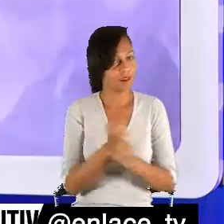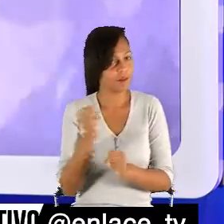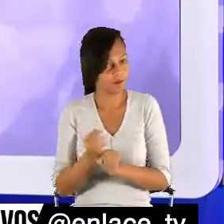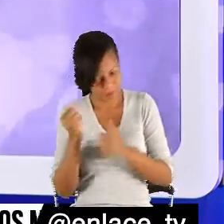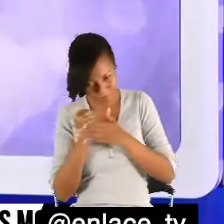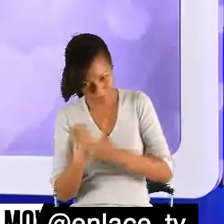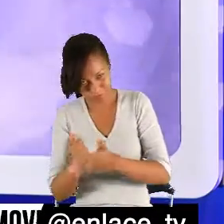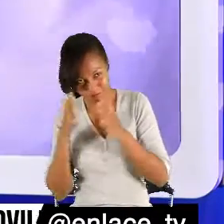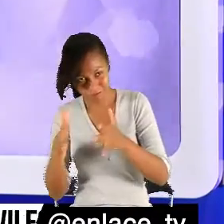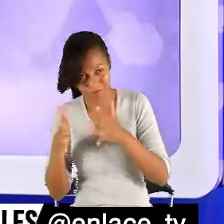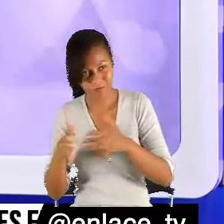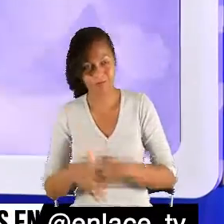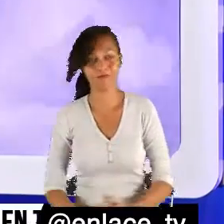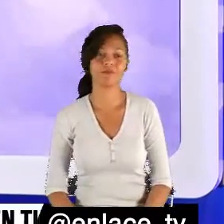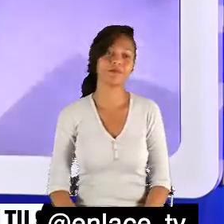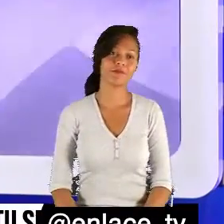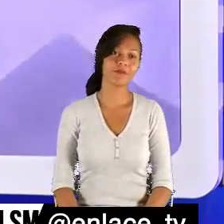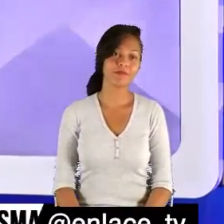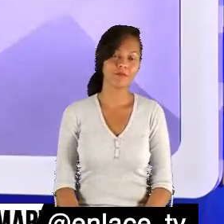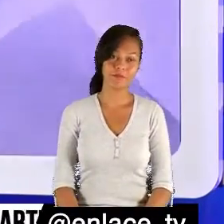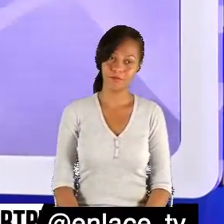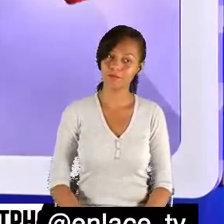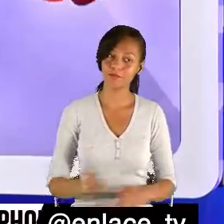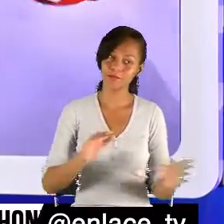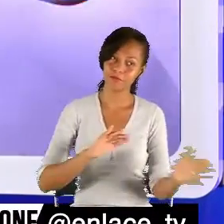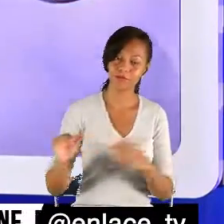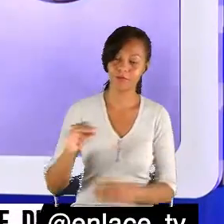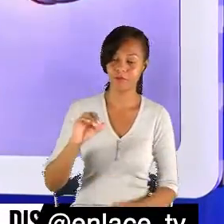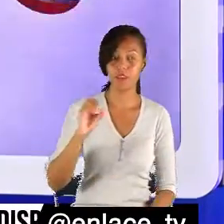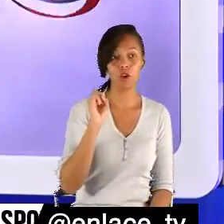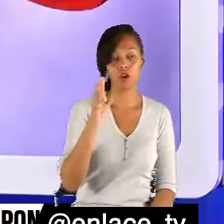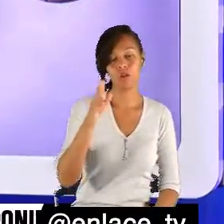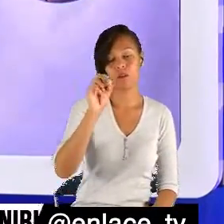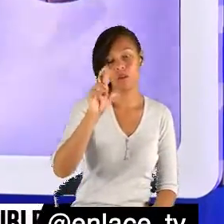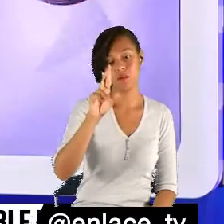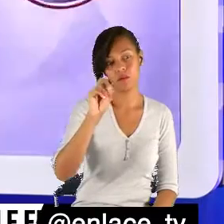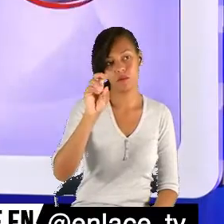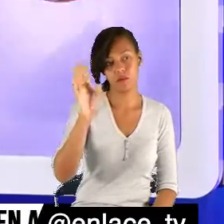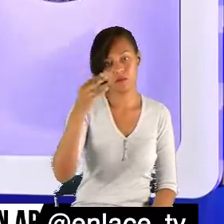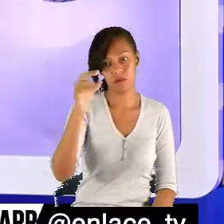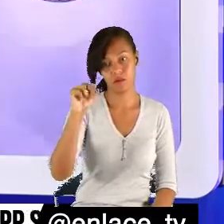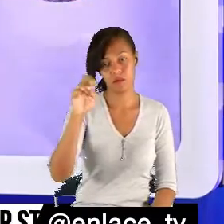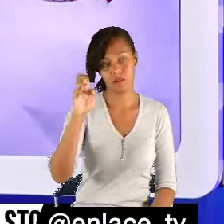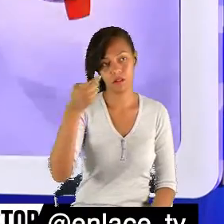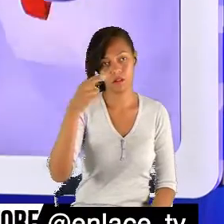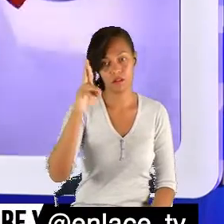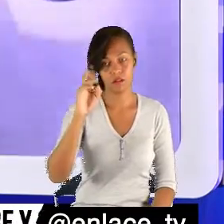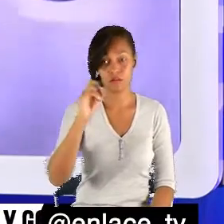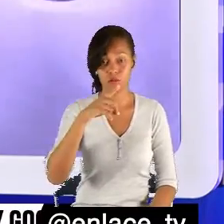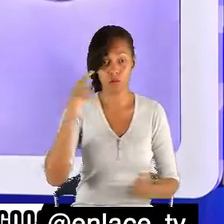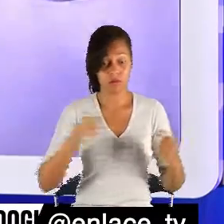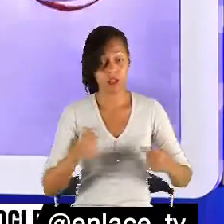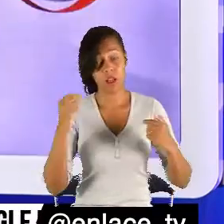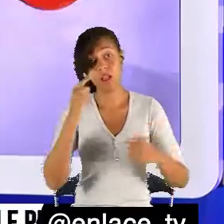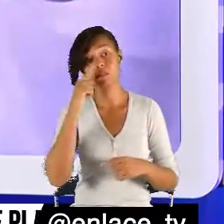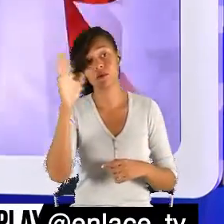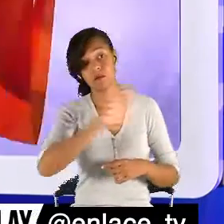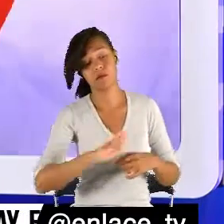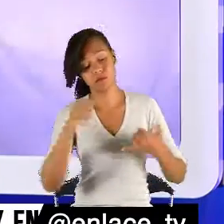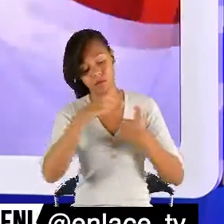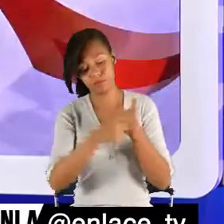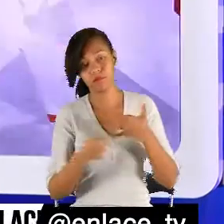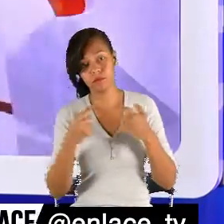hablemos del cloro negro porque ellos participan en el torneo nacional en la categoría sub-17 y en la categoría sub-20 donde esta